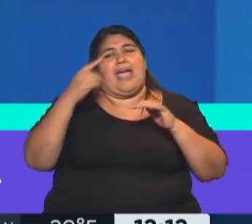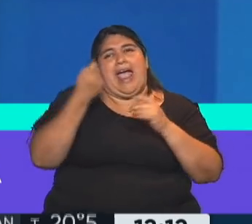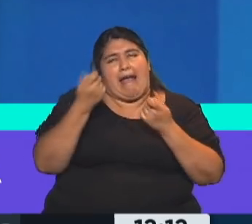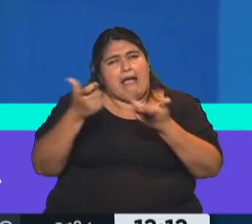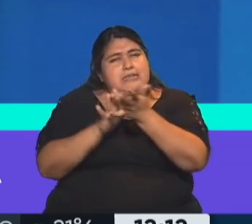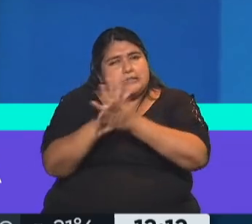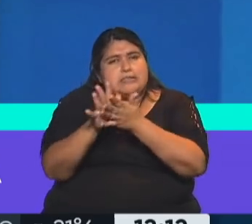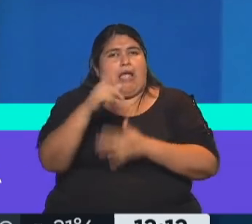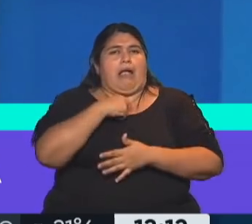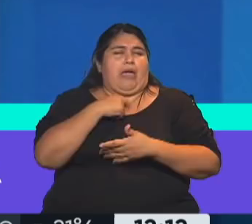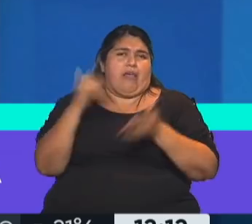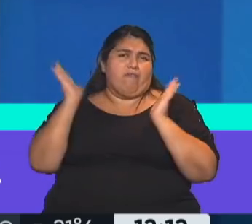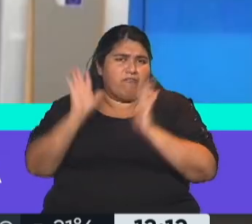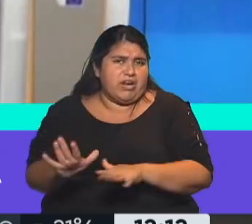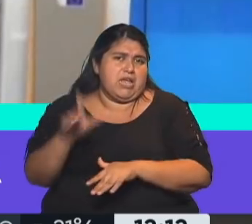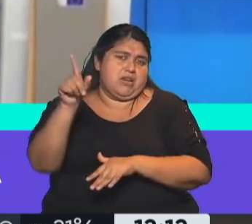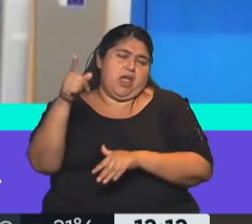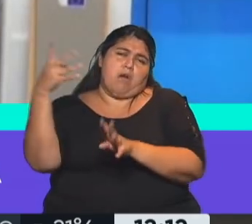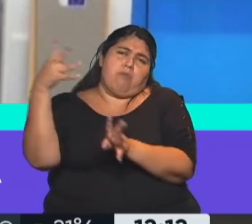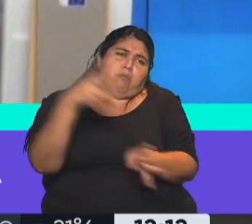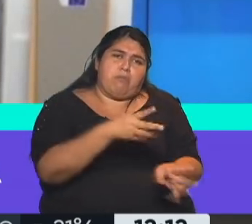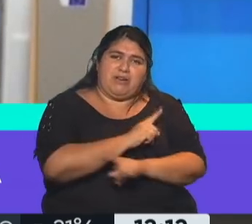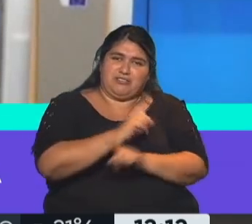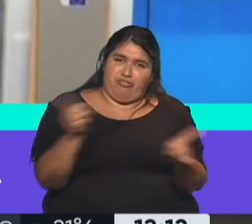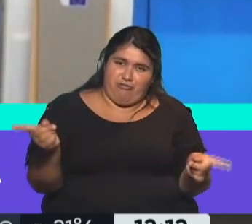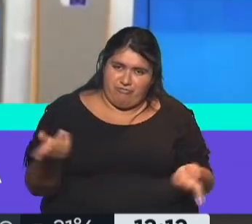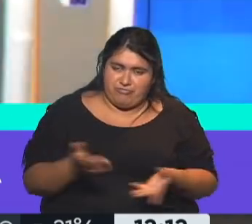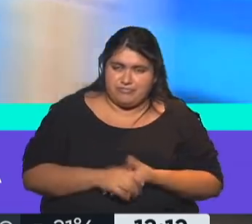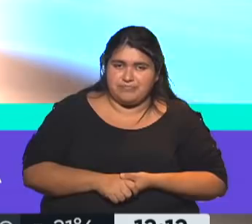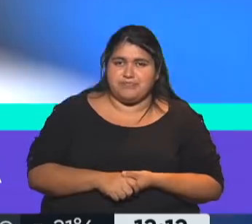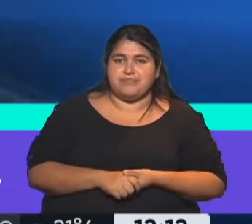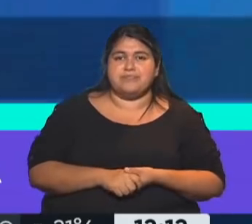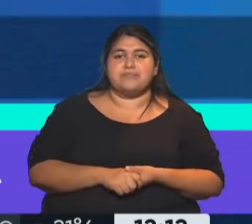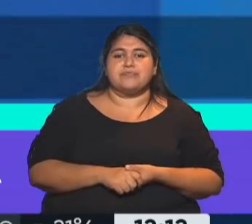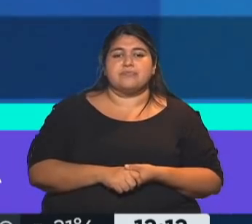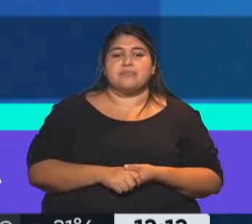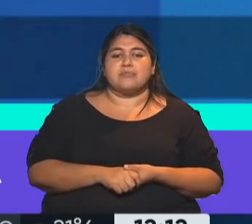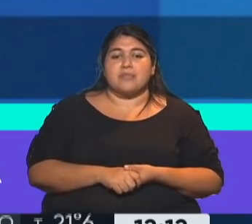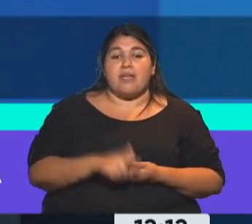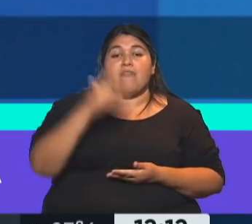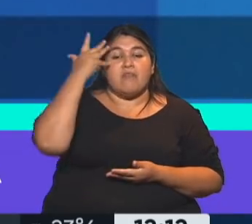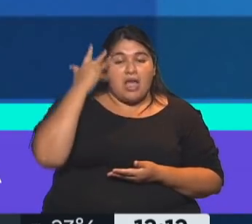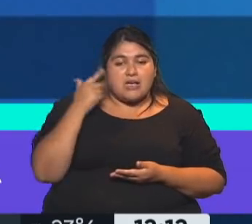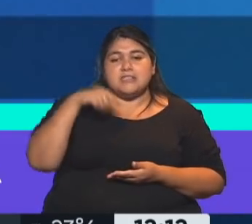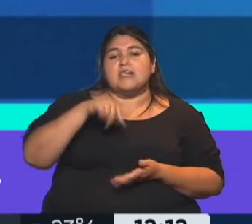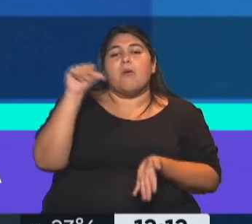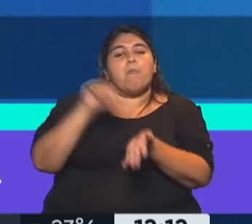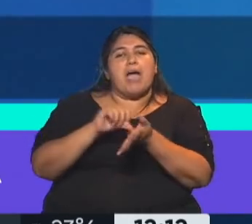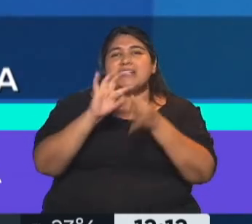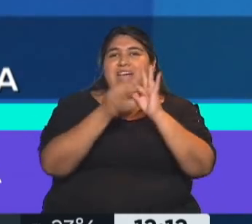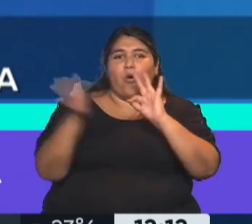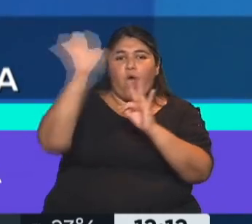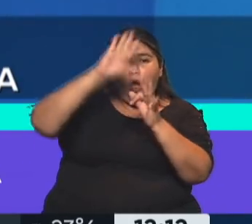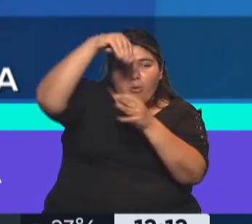por frenar los combates en territorio ucraniano. La France, comme tous les autres pays européens, prendra sa